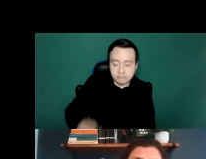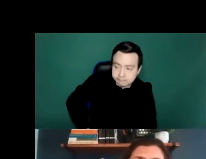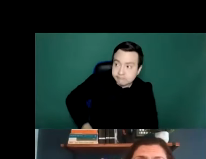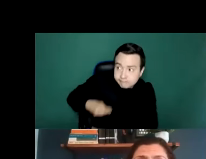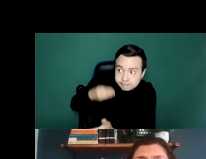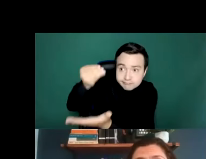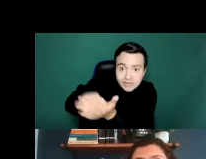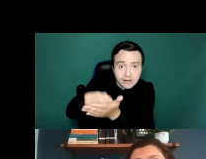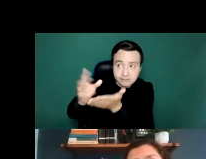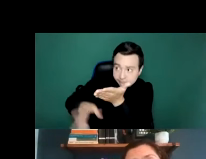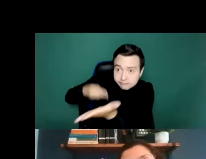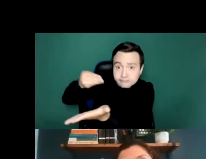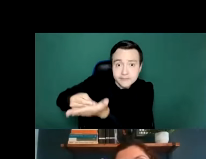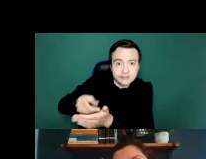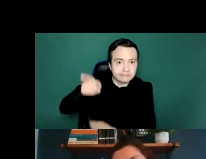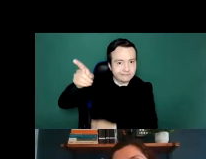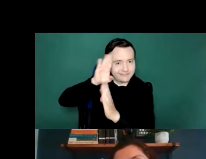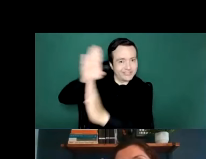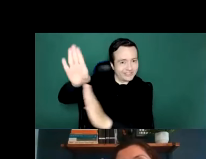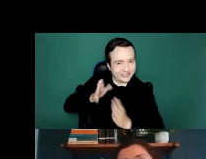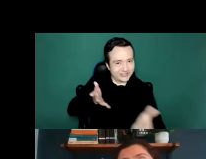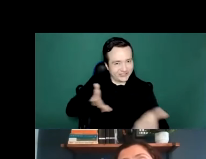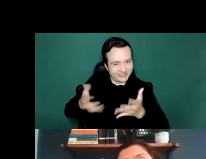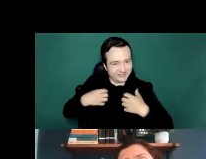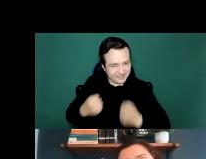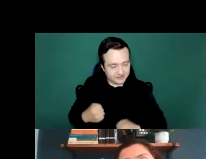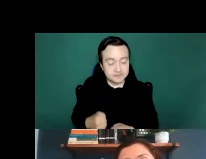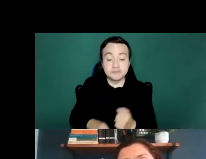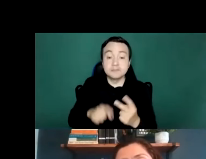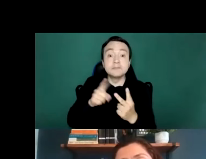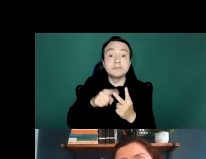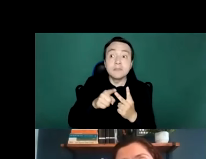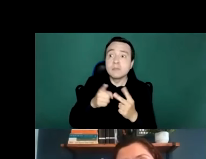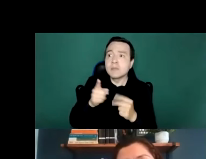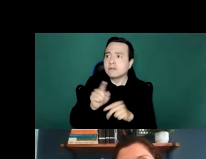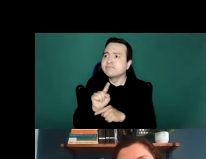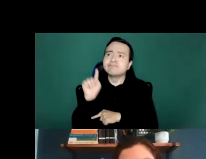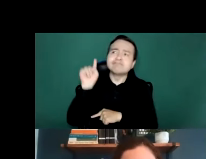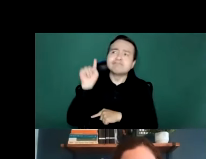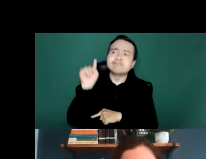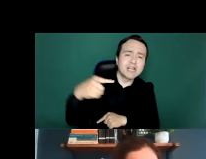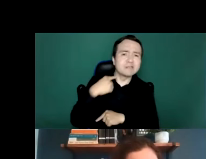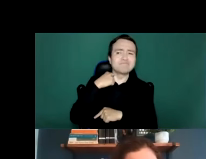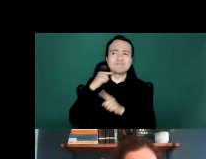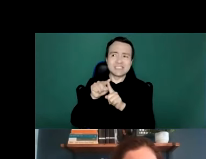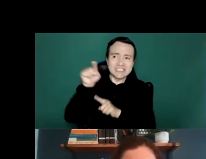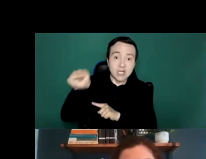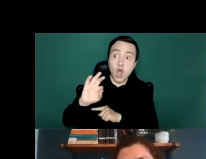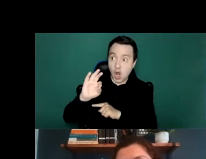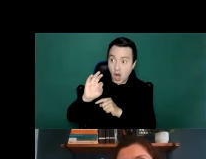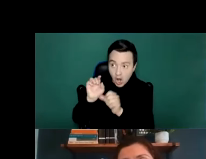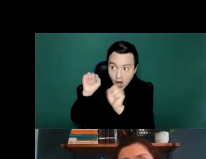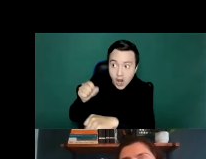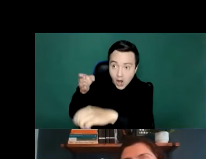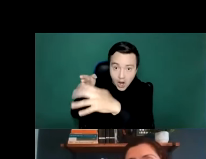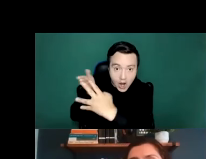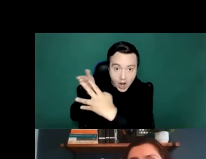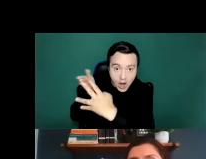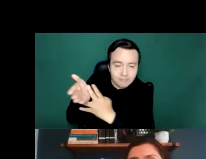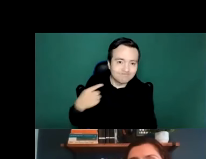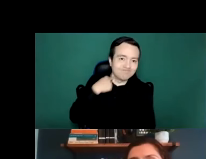por los servicios de salud, las barreras geográficas y las barreras de aceptabilidad. Muy importantes son las